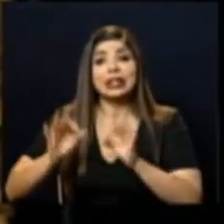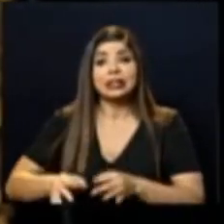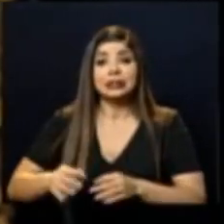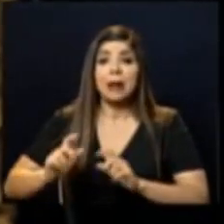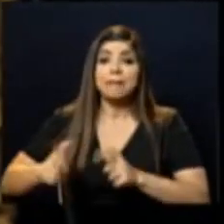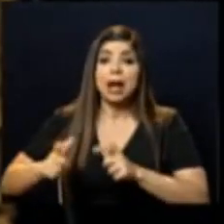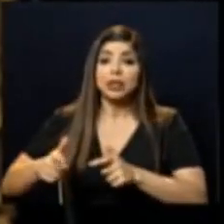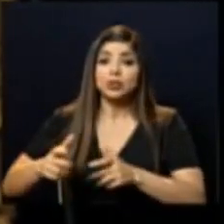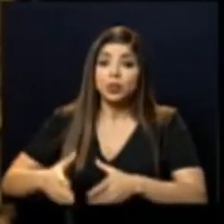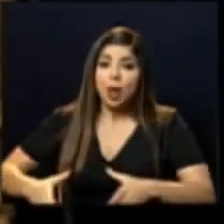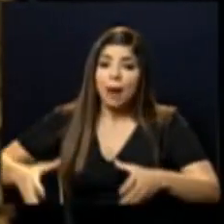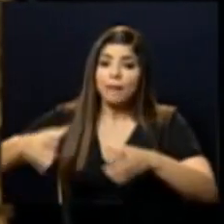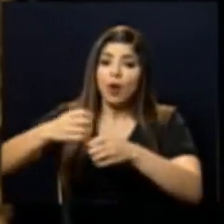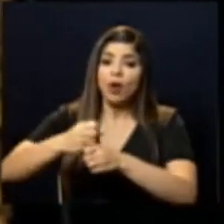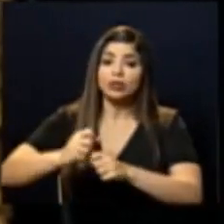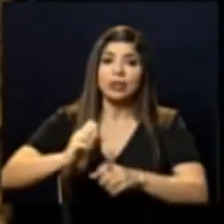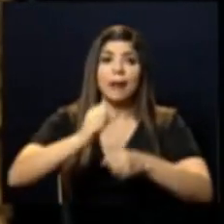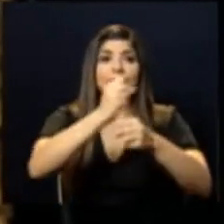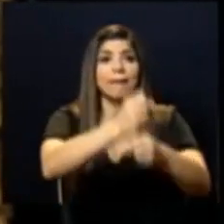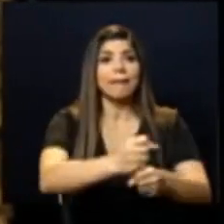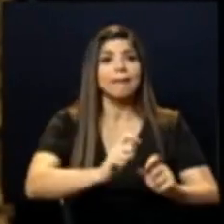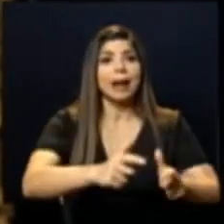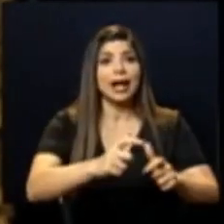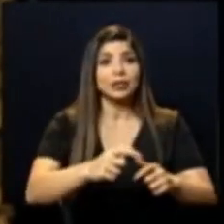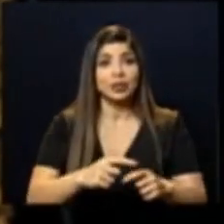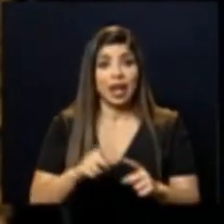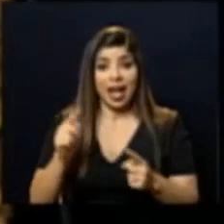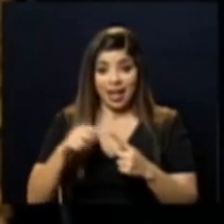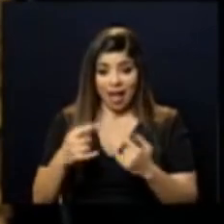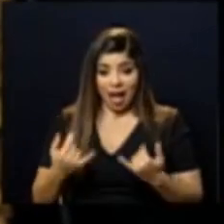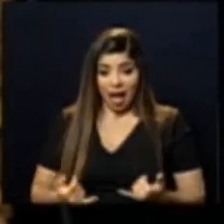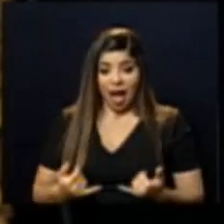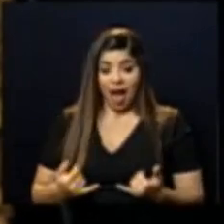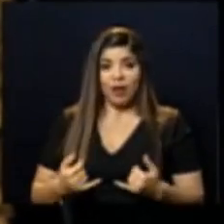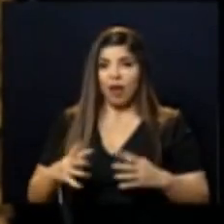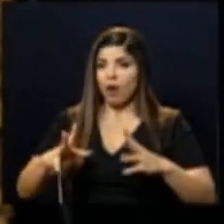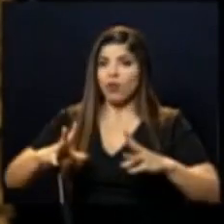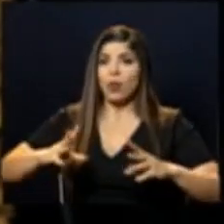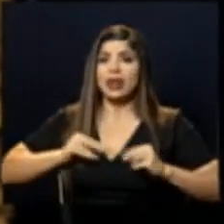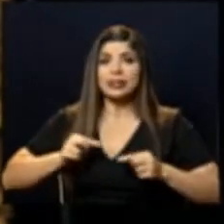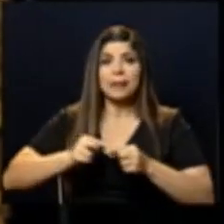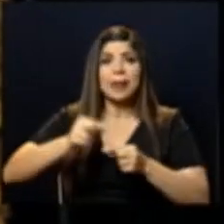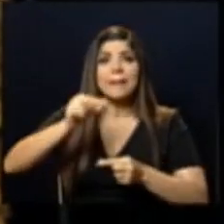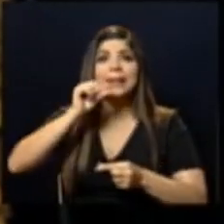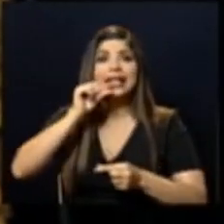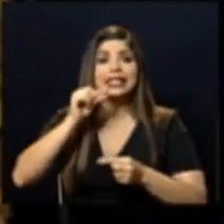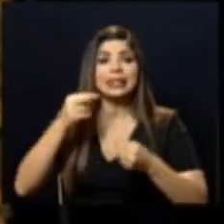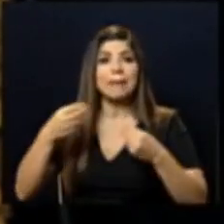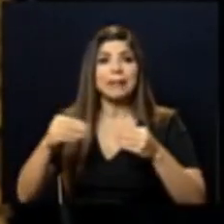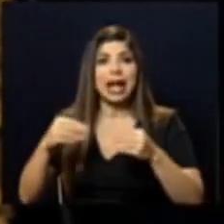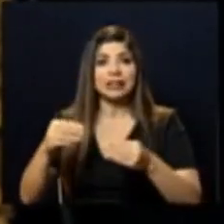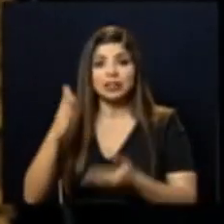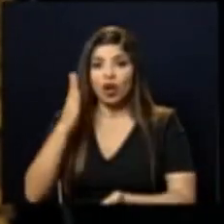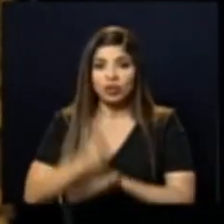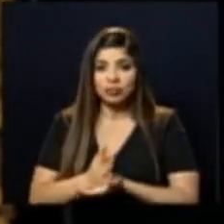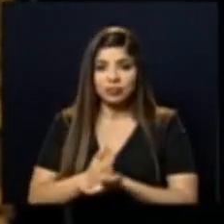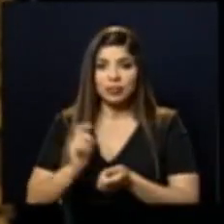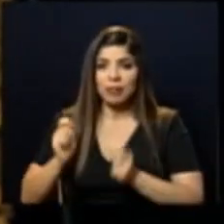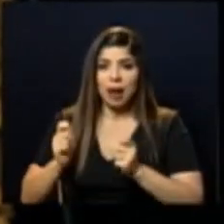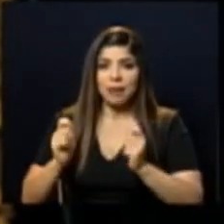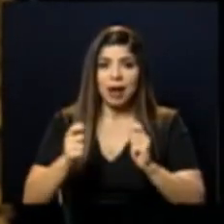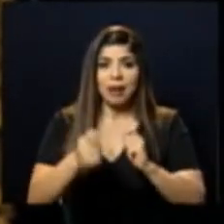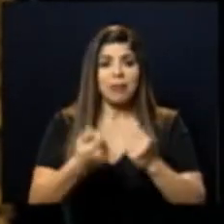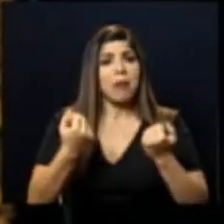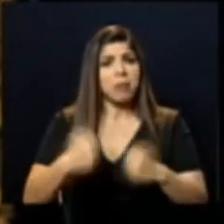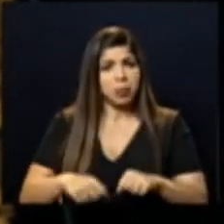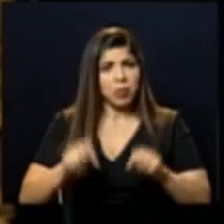en el basurero, y hoy rechazamos las pajillas plásticas, podemos dar un